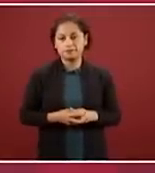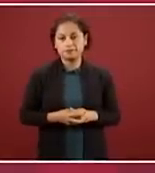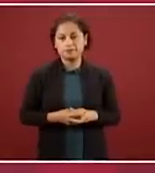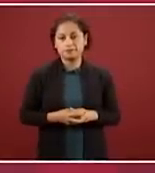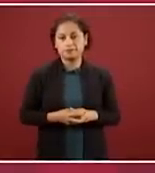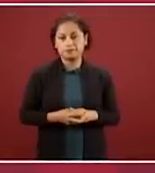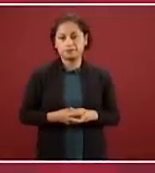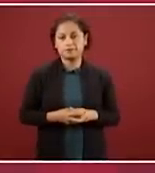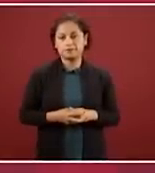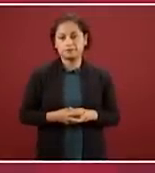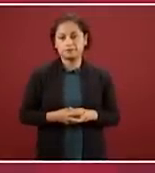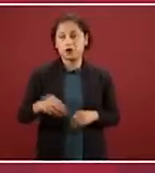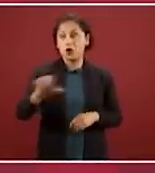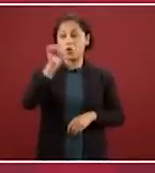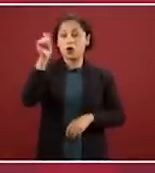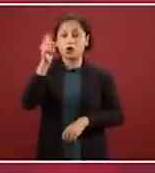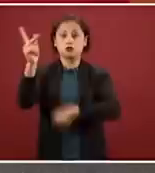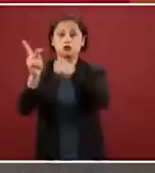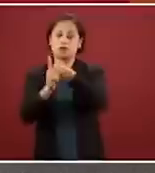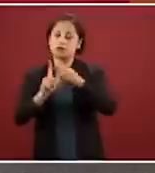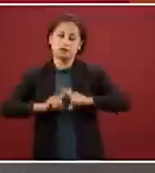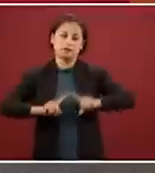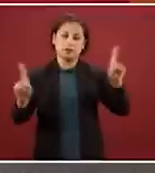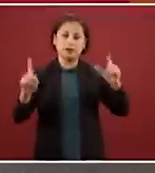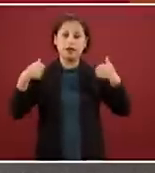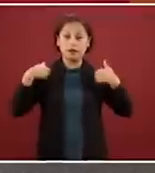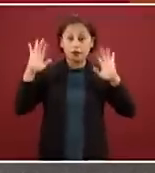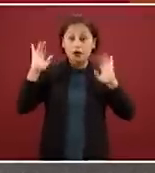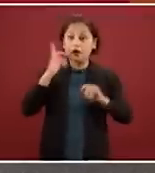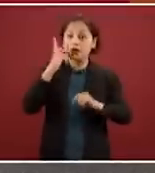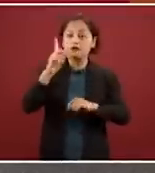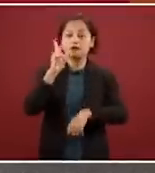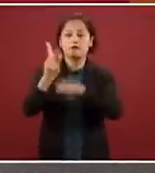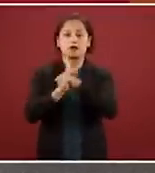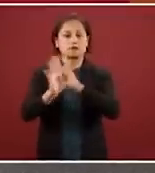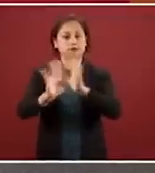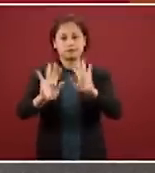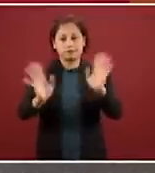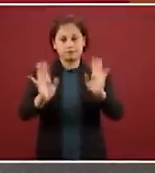Esto no sucede en otros países, no voy a mencionar en qué países, porque eso es de mal gusto.